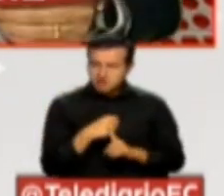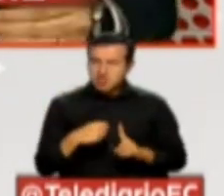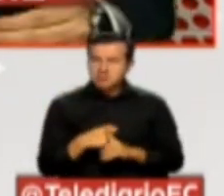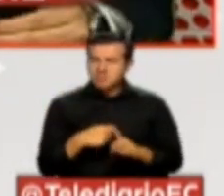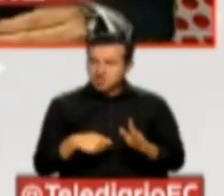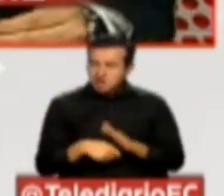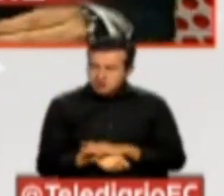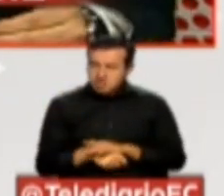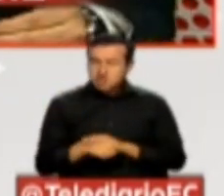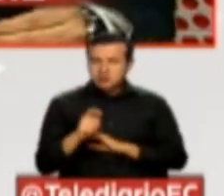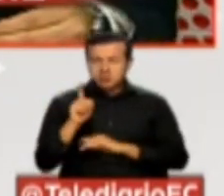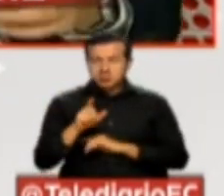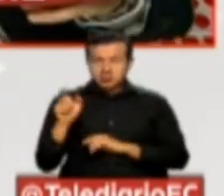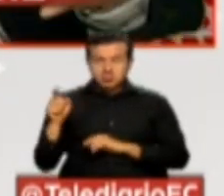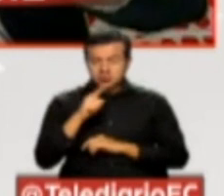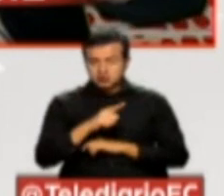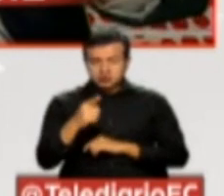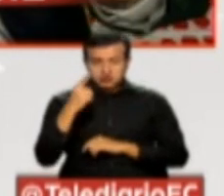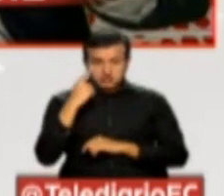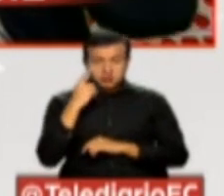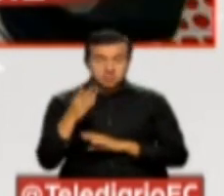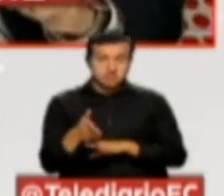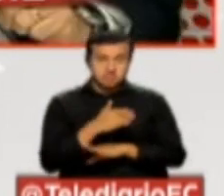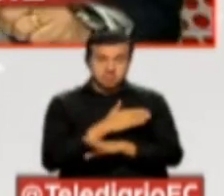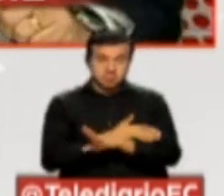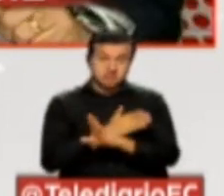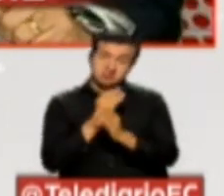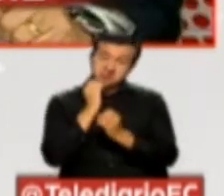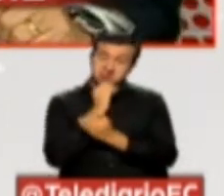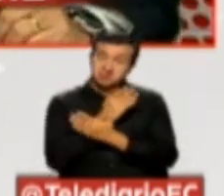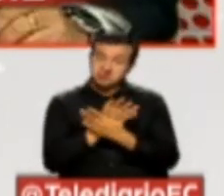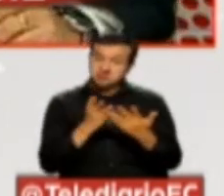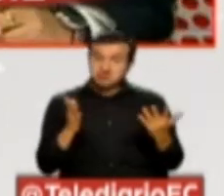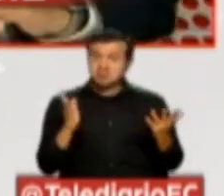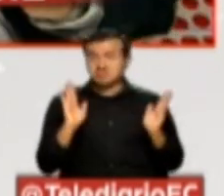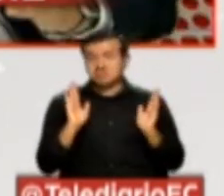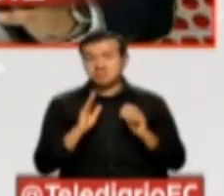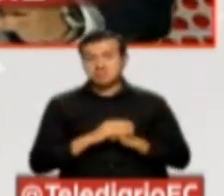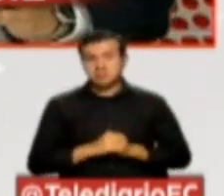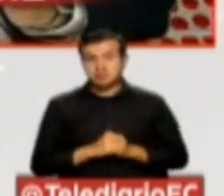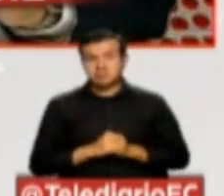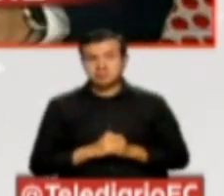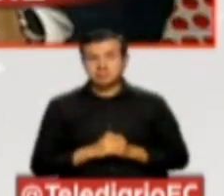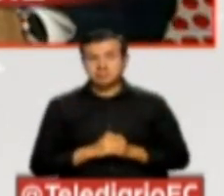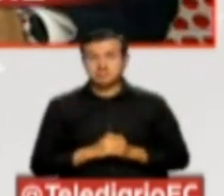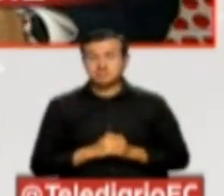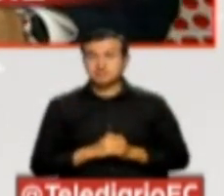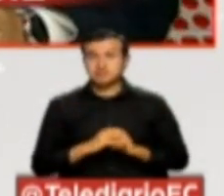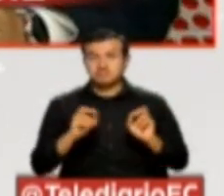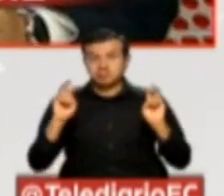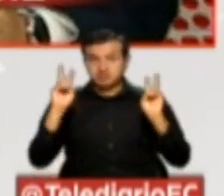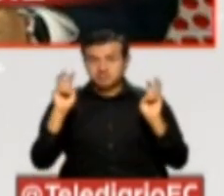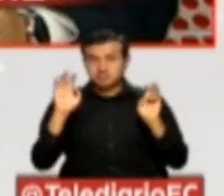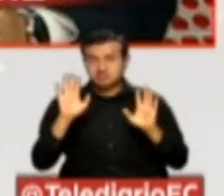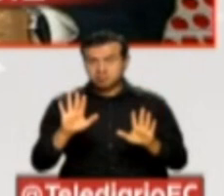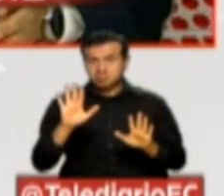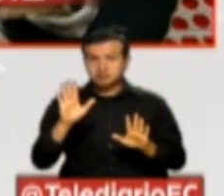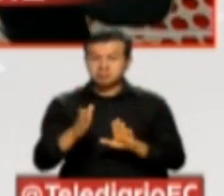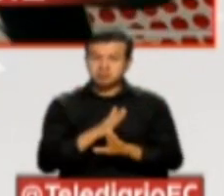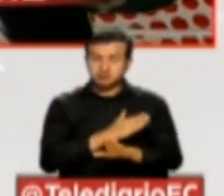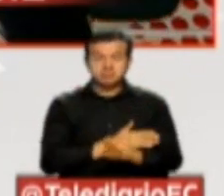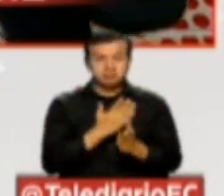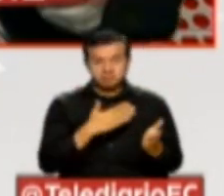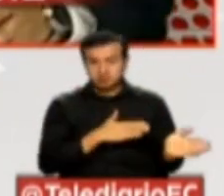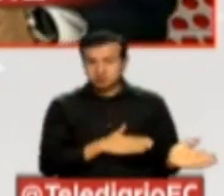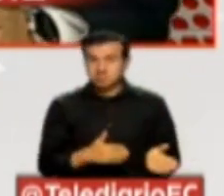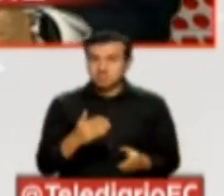cuáles eran las intenciones de estas personas. Yo me anticipo un poco, porque esto de aquí no debería ser tratado todavía. Sin embargo, ya